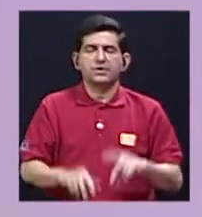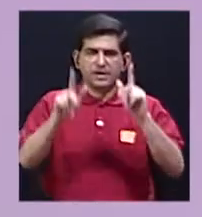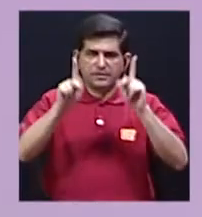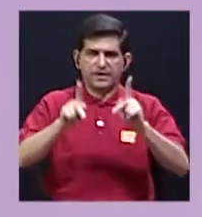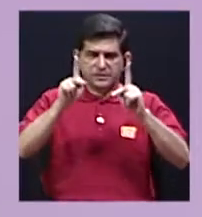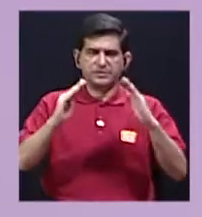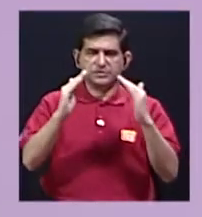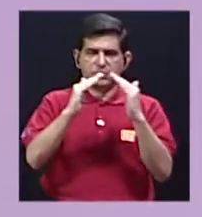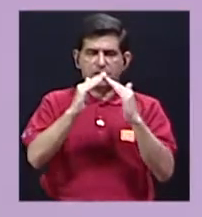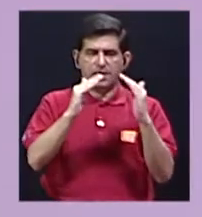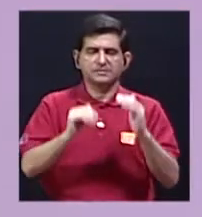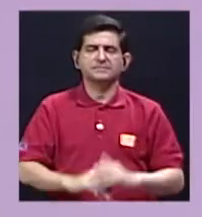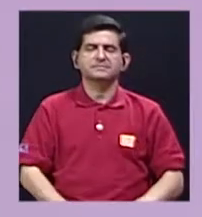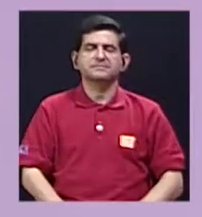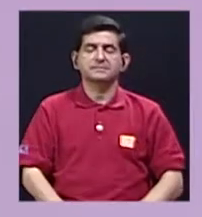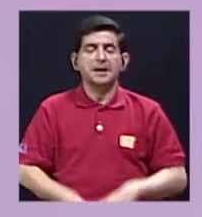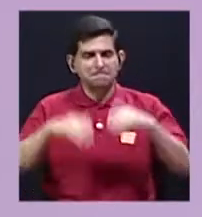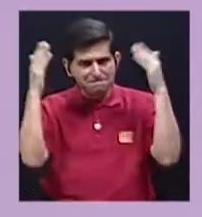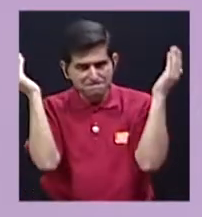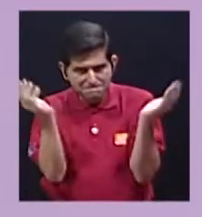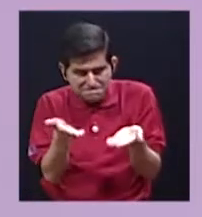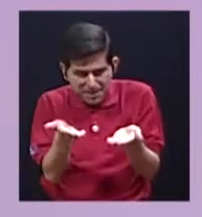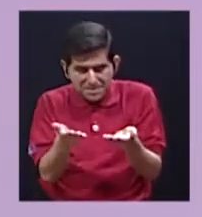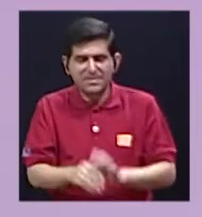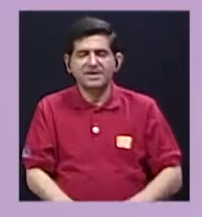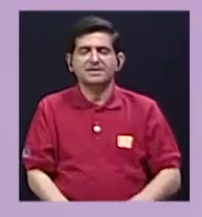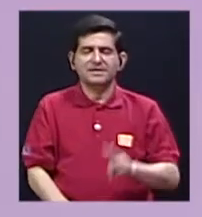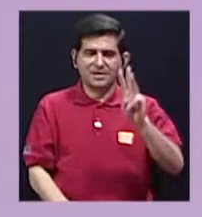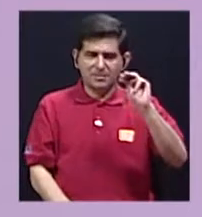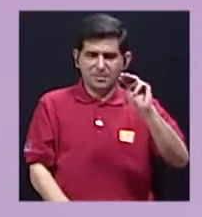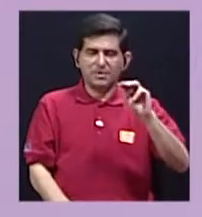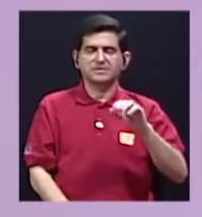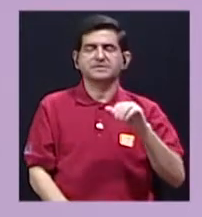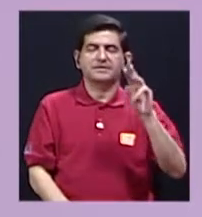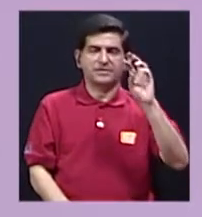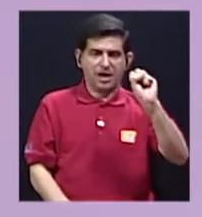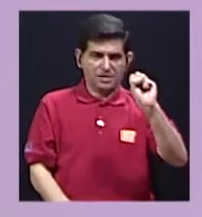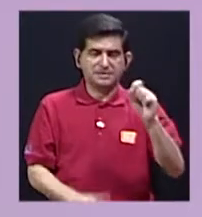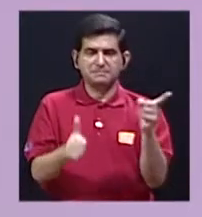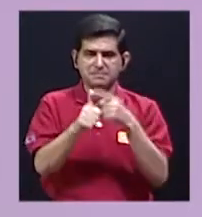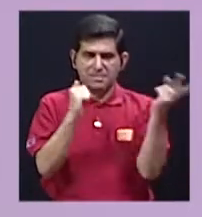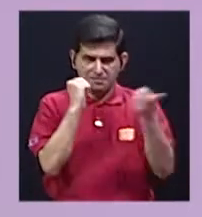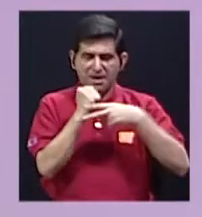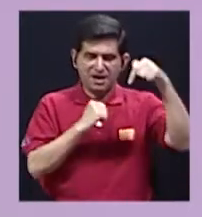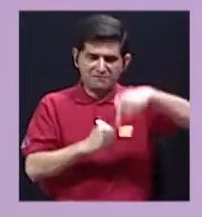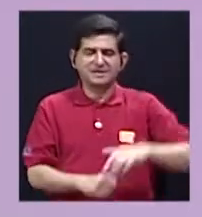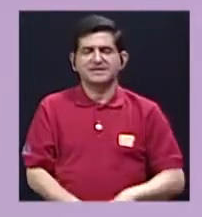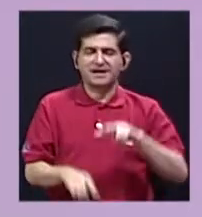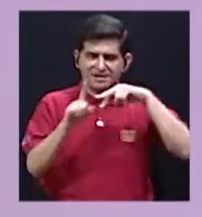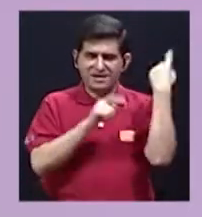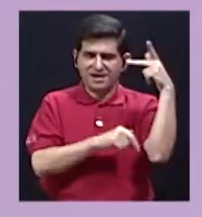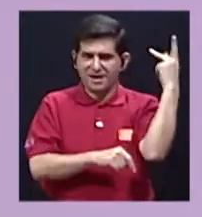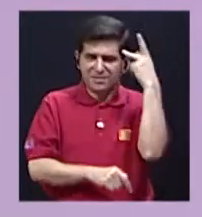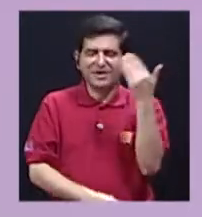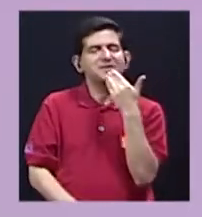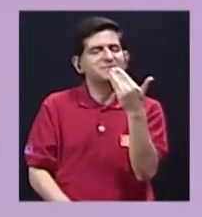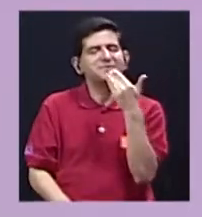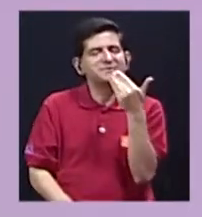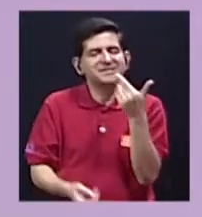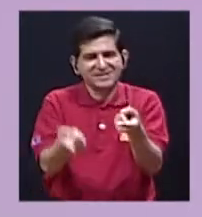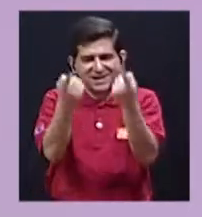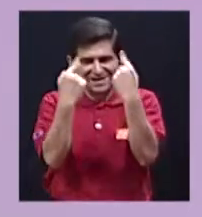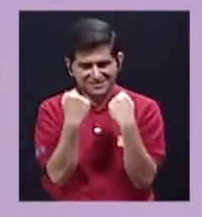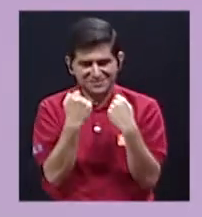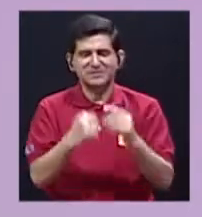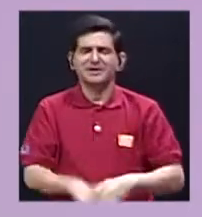habitantes le damos la bienvenida a montserrat es la primera vez que la tenemos en miradas políticas muchas gracias por estar acá